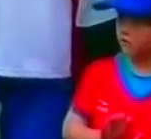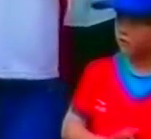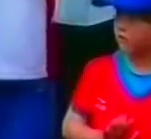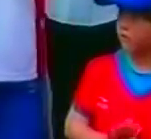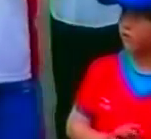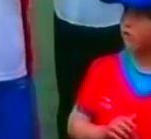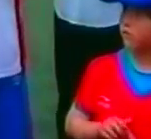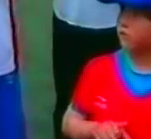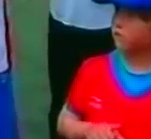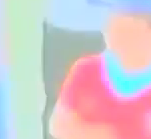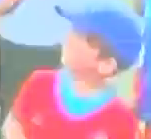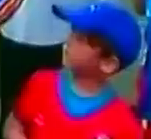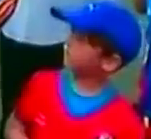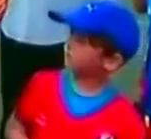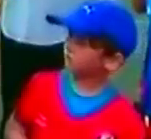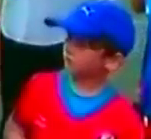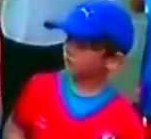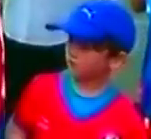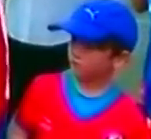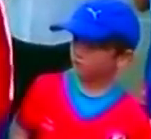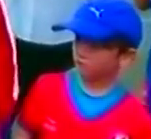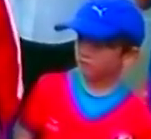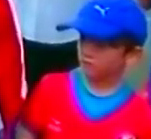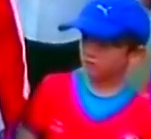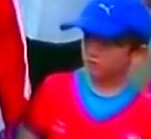¡Que viva Maradona!